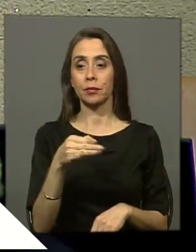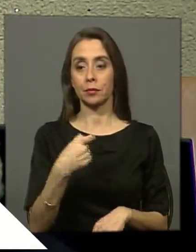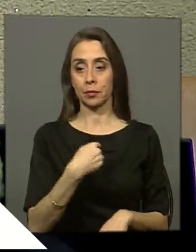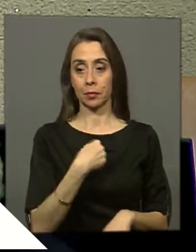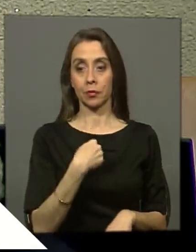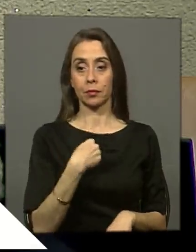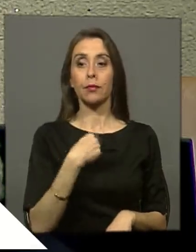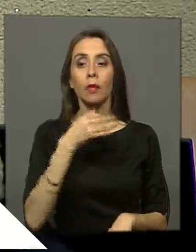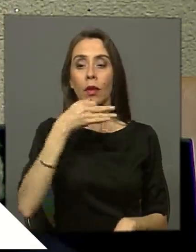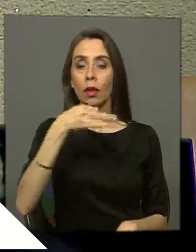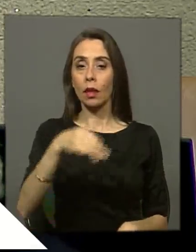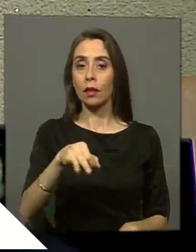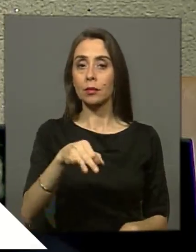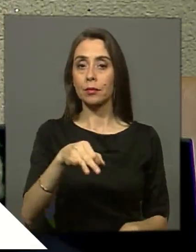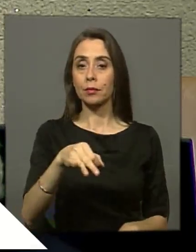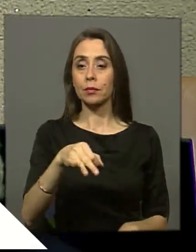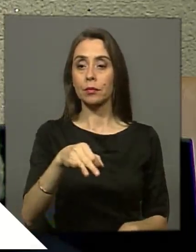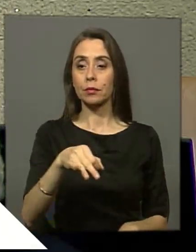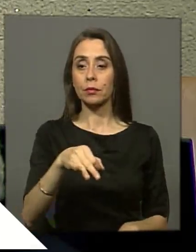recalcar